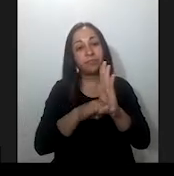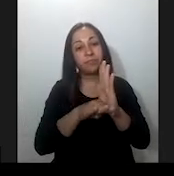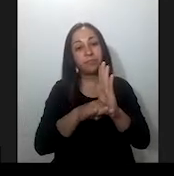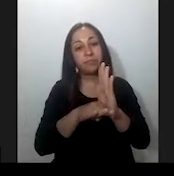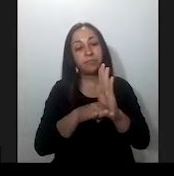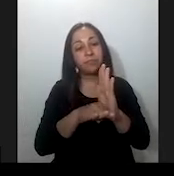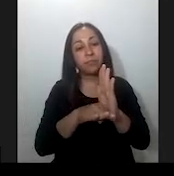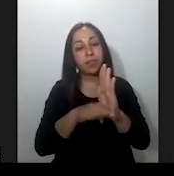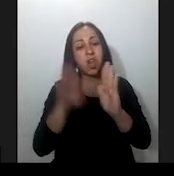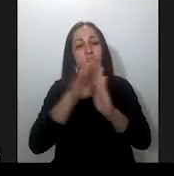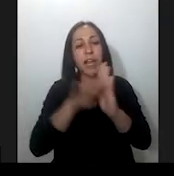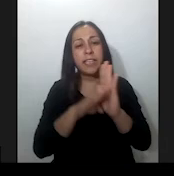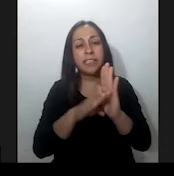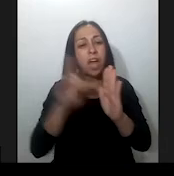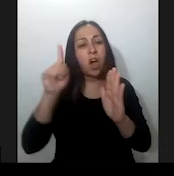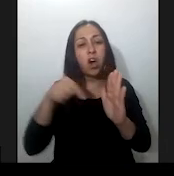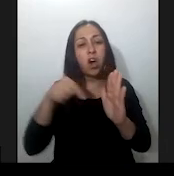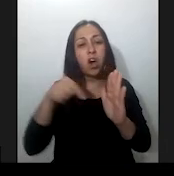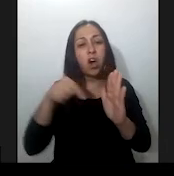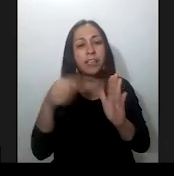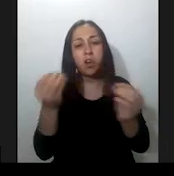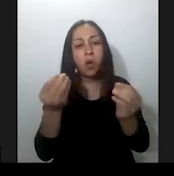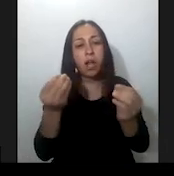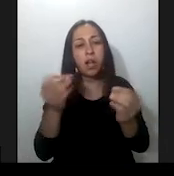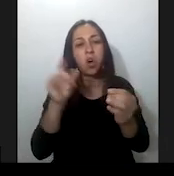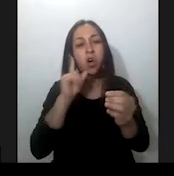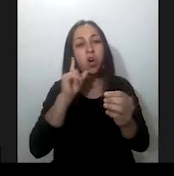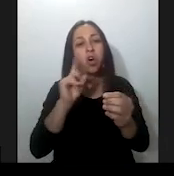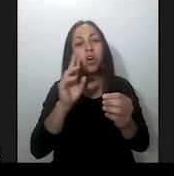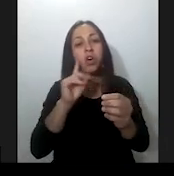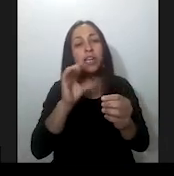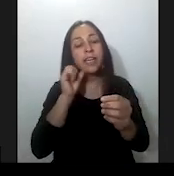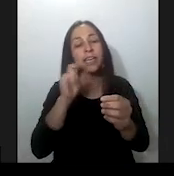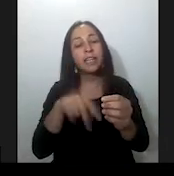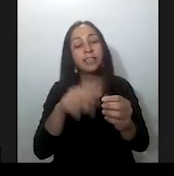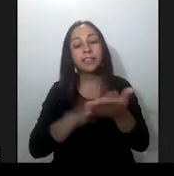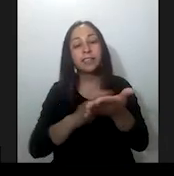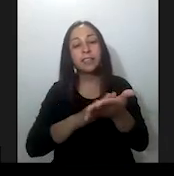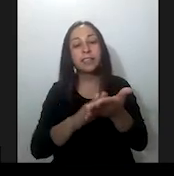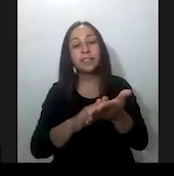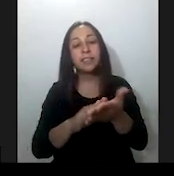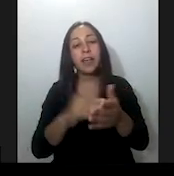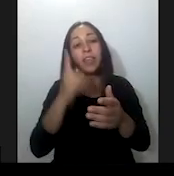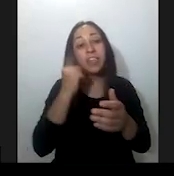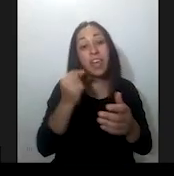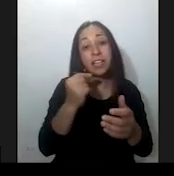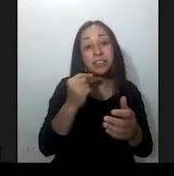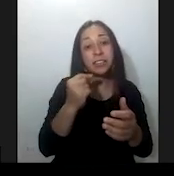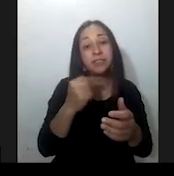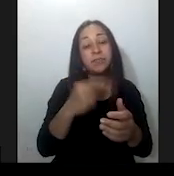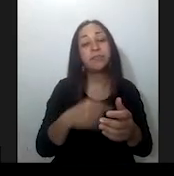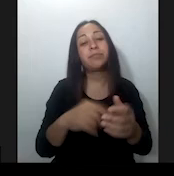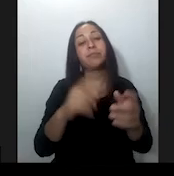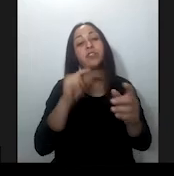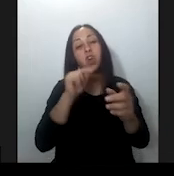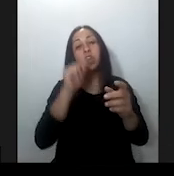lista. ¿Y cuál va a ser el origen de esa lista? El origen de esa lista van a ser